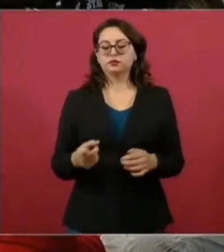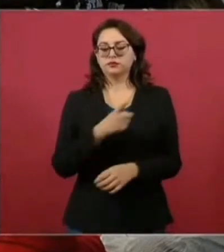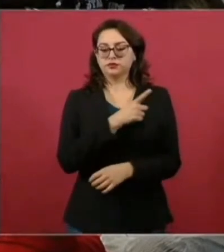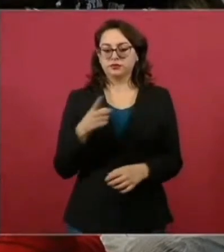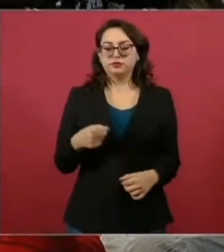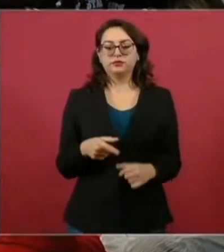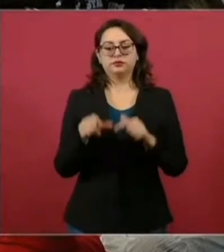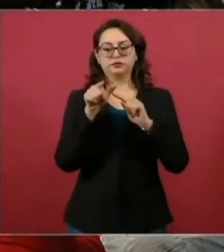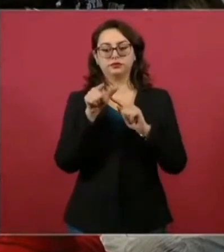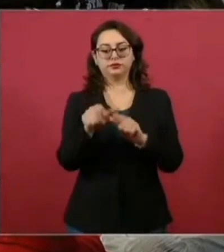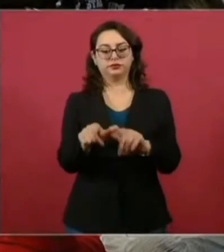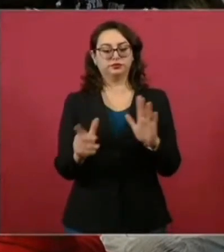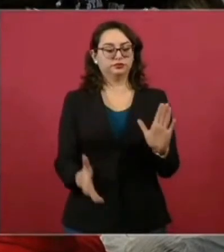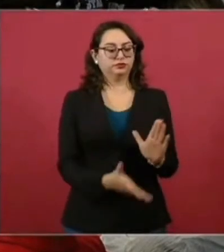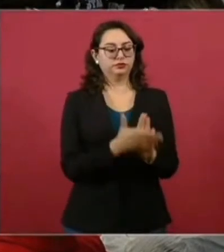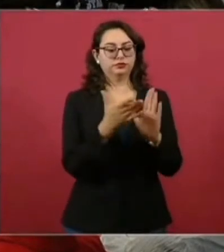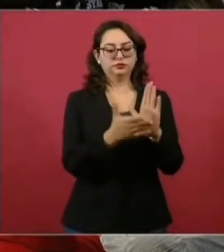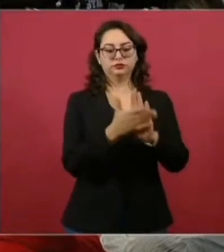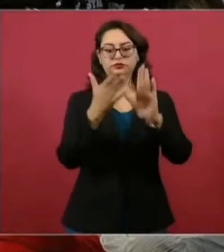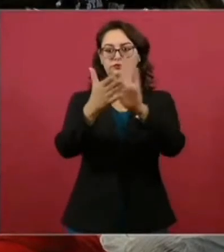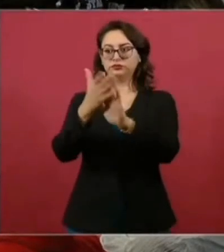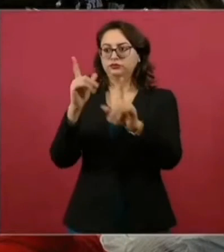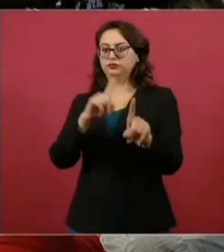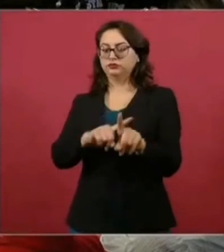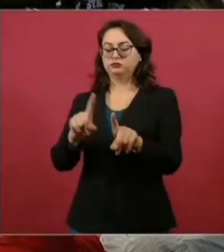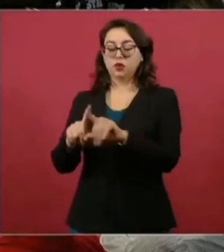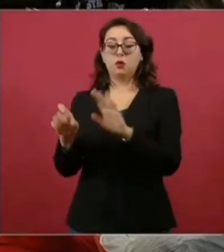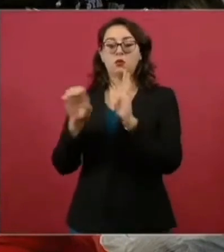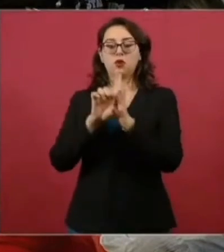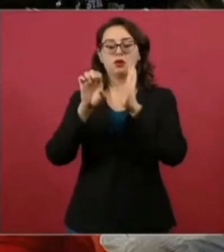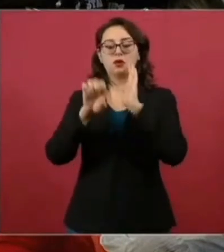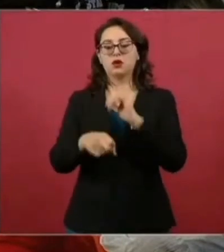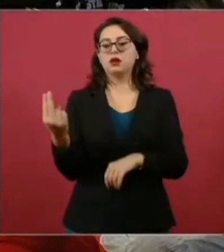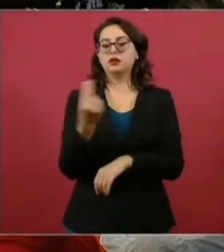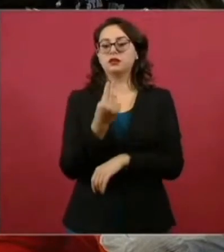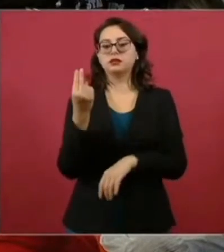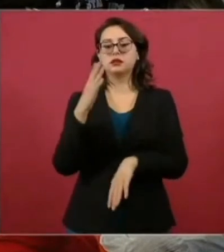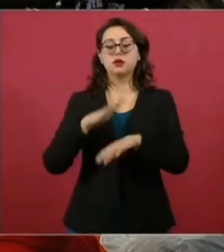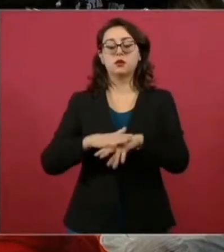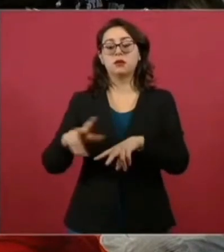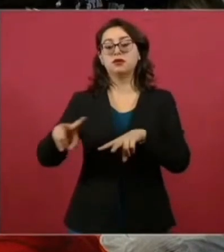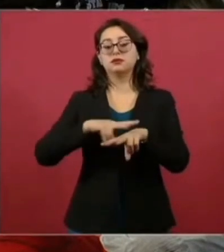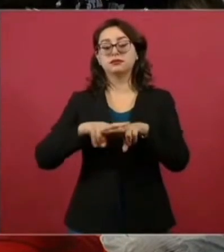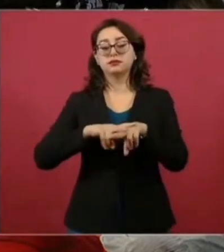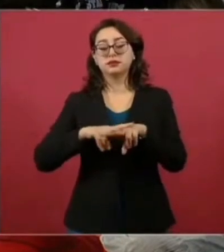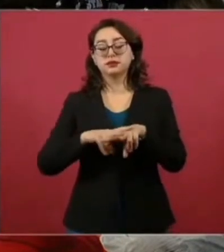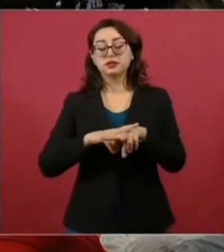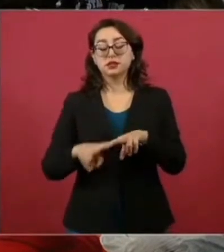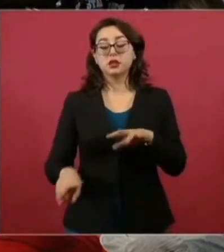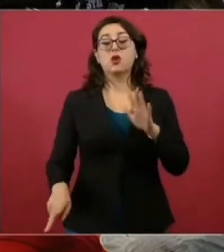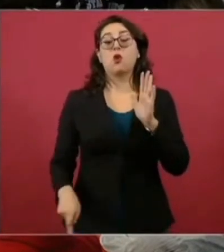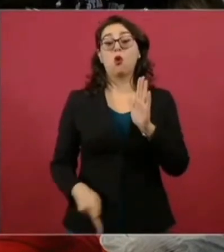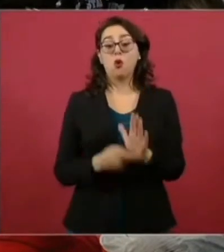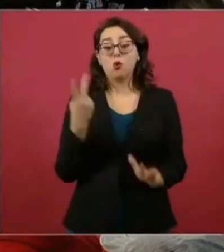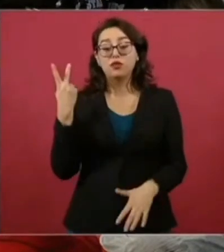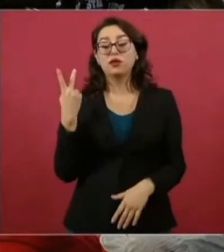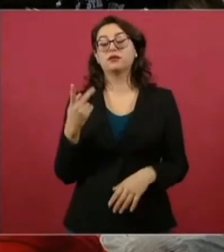hacia el centro, hacia el norte del país, el tren de pasajeros.